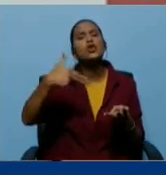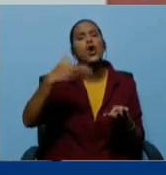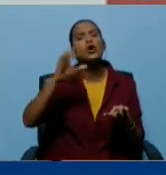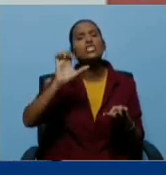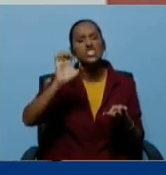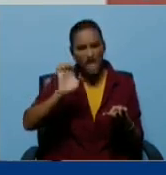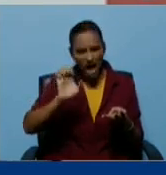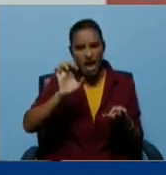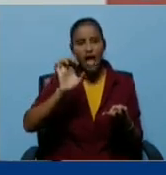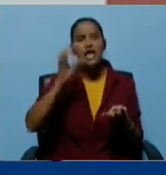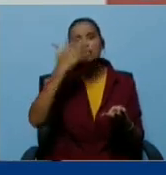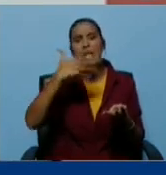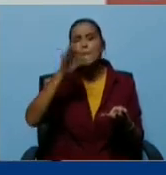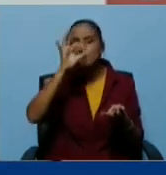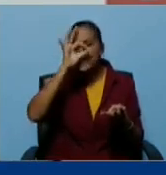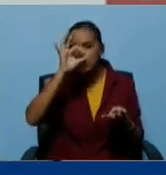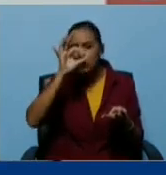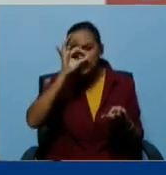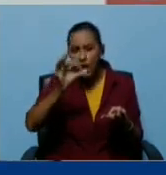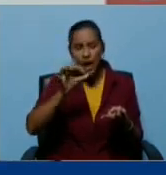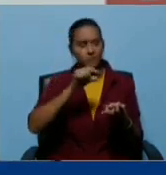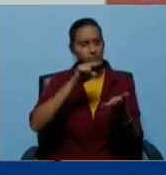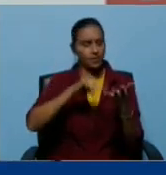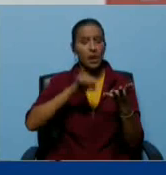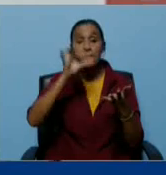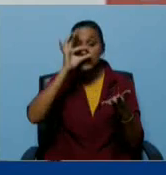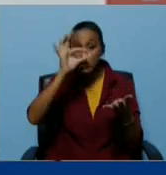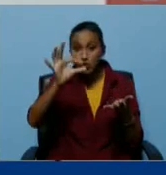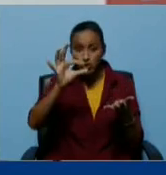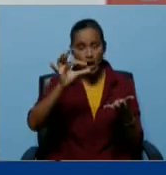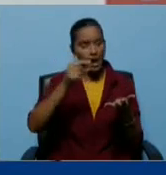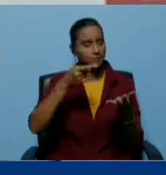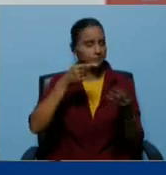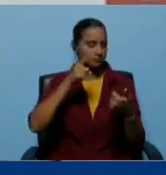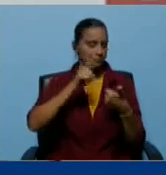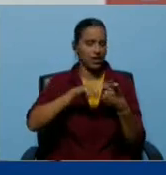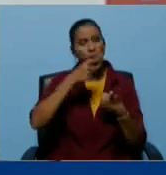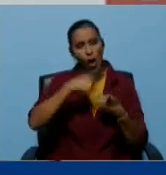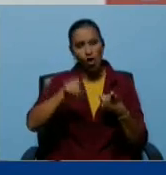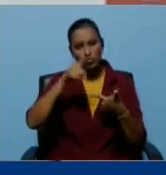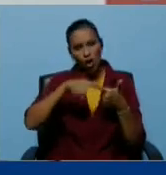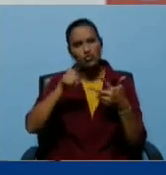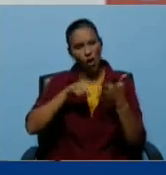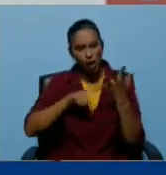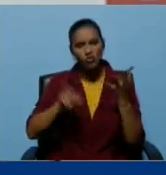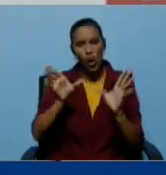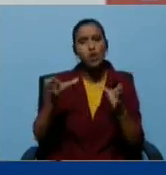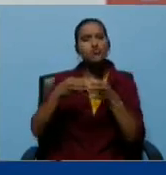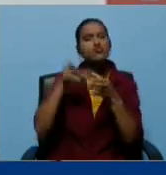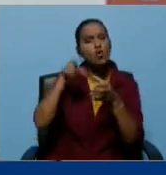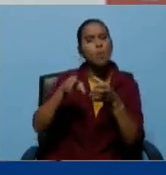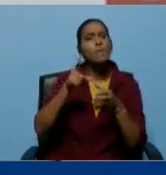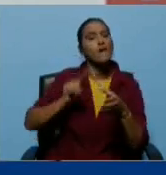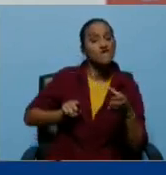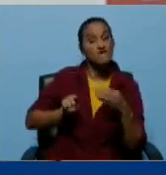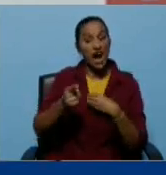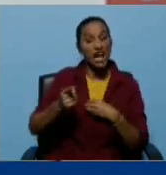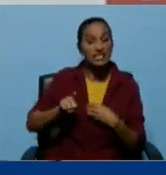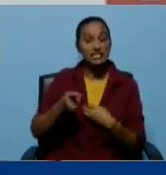de Castillo de Armas. Ya no se trata de ver las experiencias que hemos conocido en la